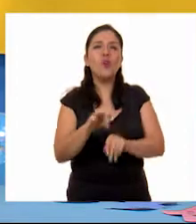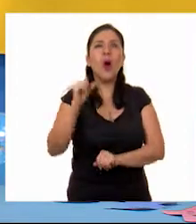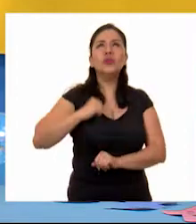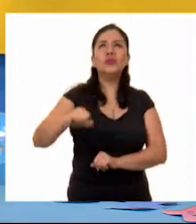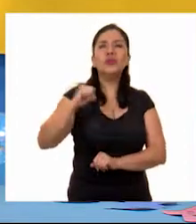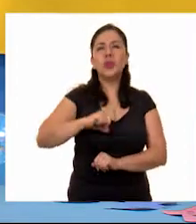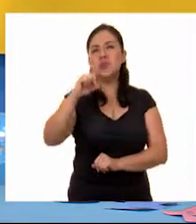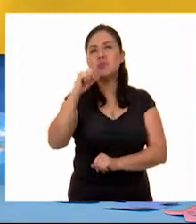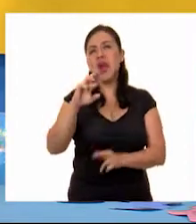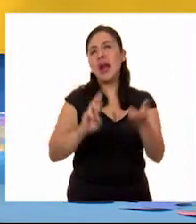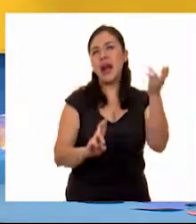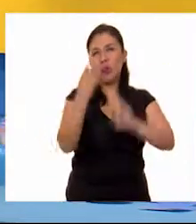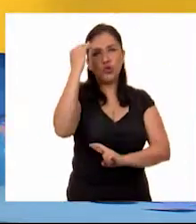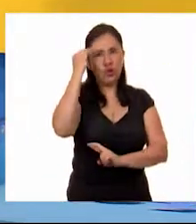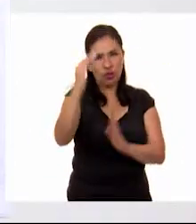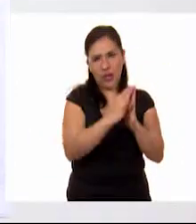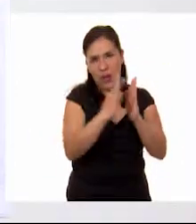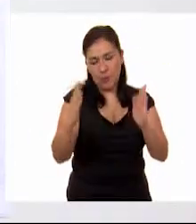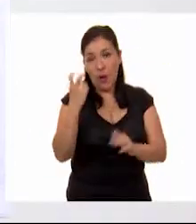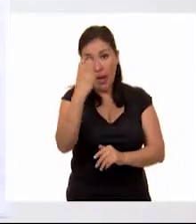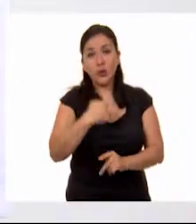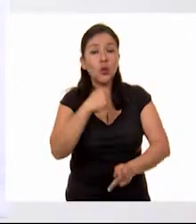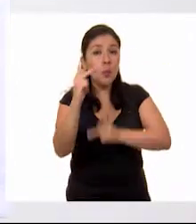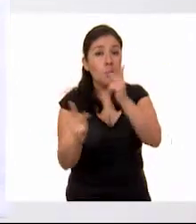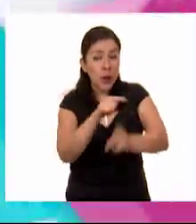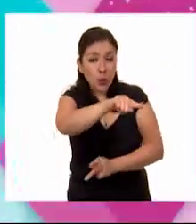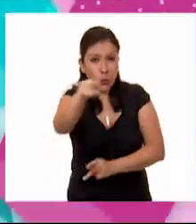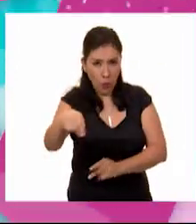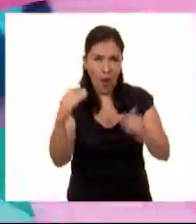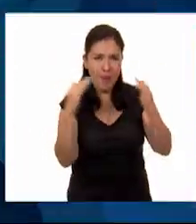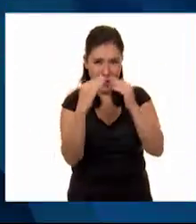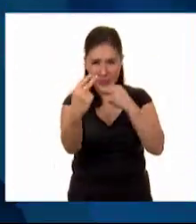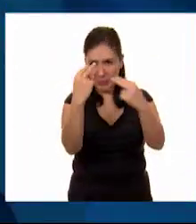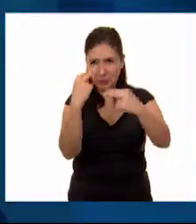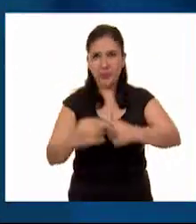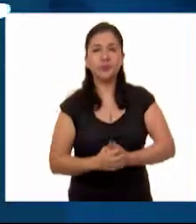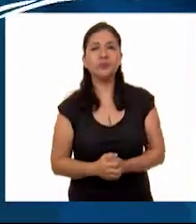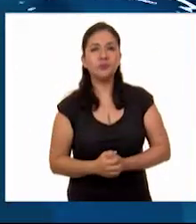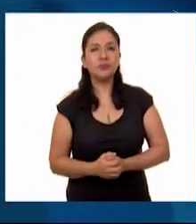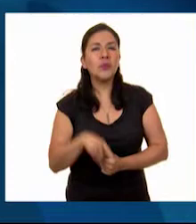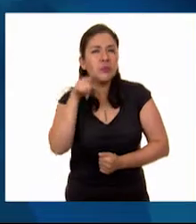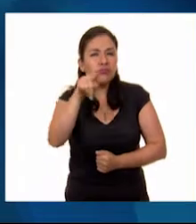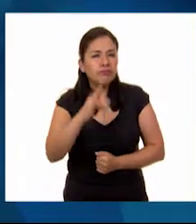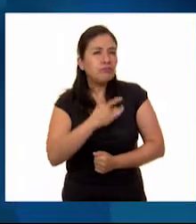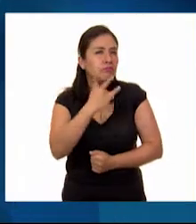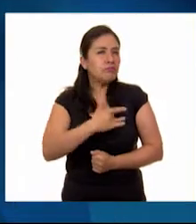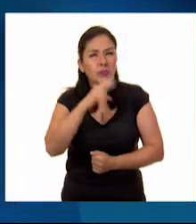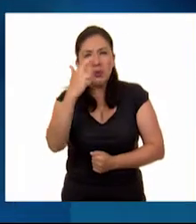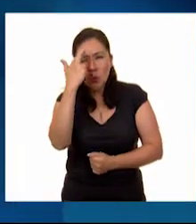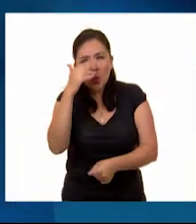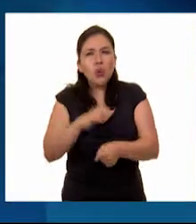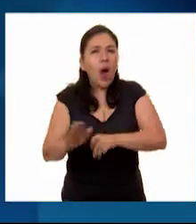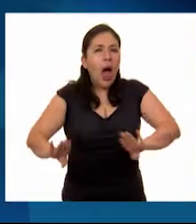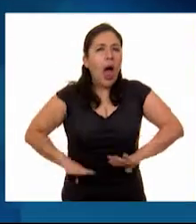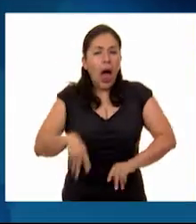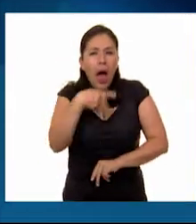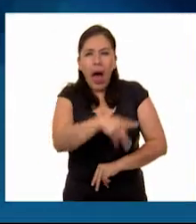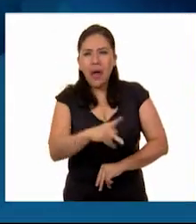la Revolución Mexicana. Así que les pregunto a ustedes desde casa, ¿recuerdan algunas características de esta